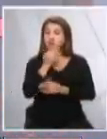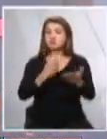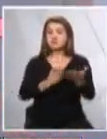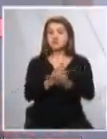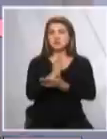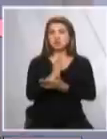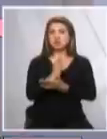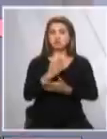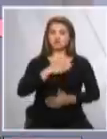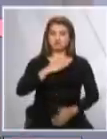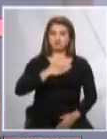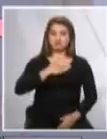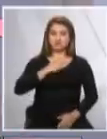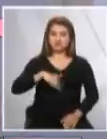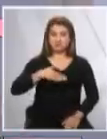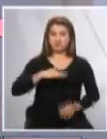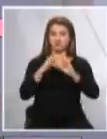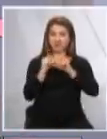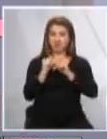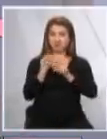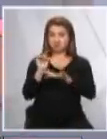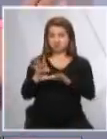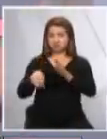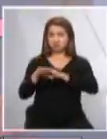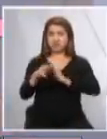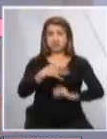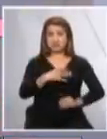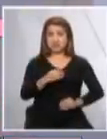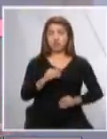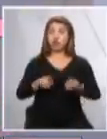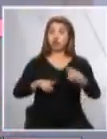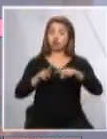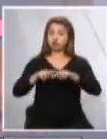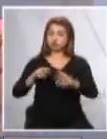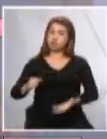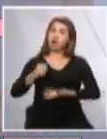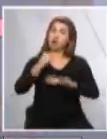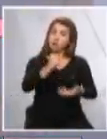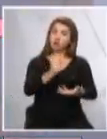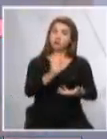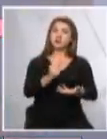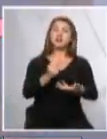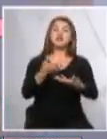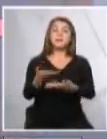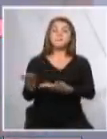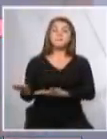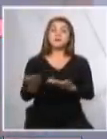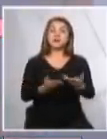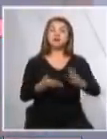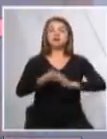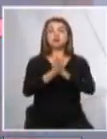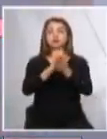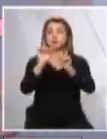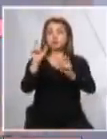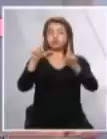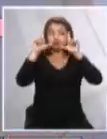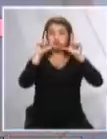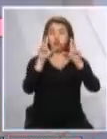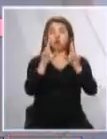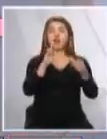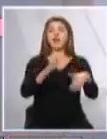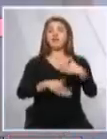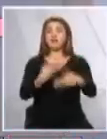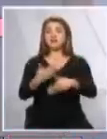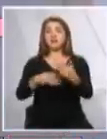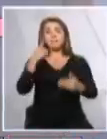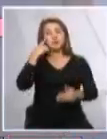por casa, entender de que aquí va a haber una serie de aportes que yo me sumo a Felipe, tienen que ser muy bienvenidos por todos los actores y ojalá avanzar,